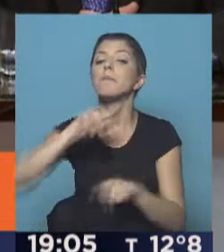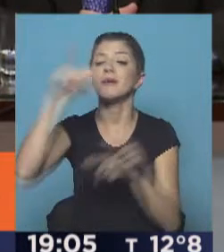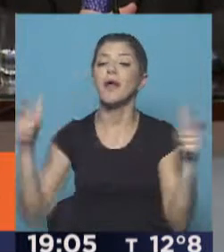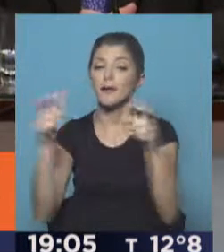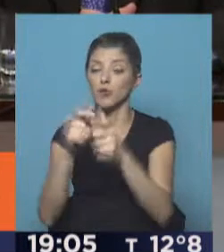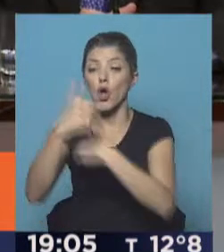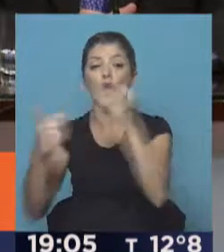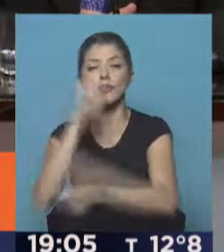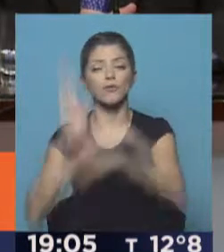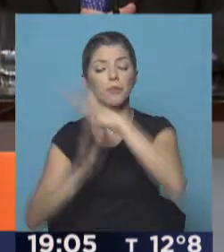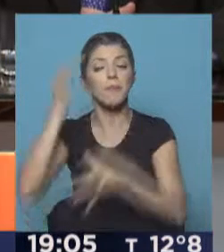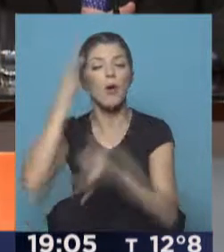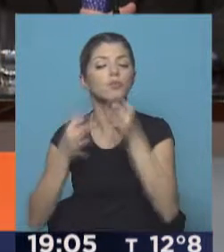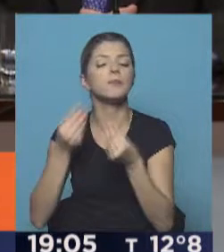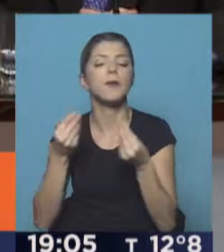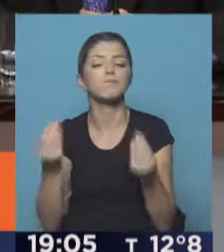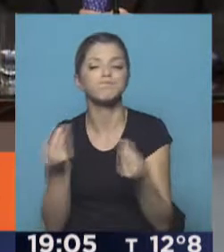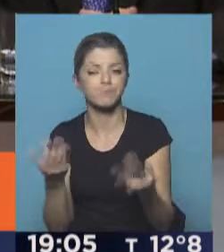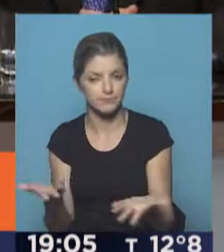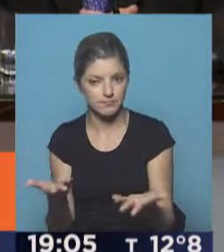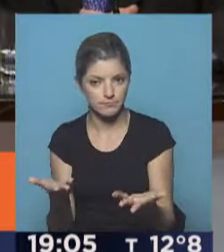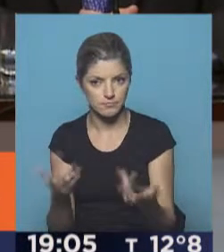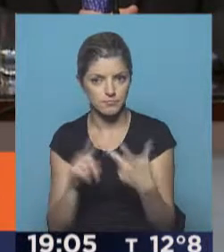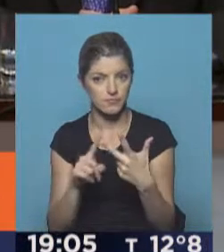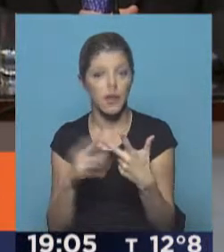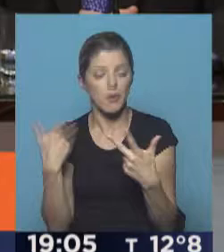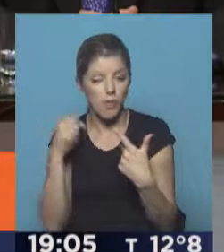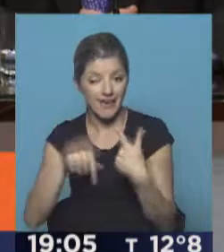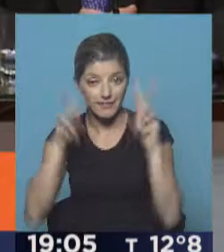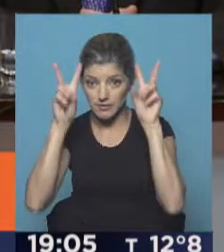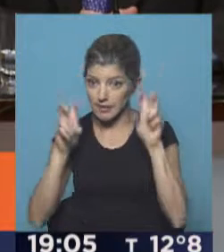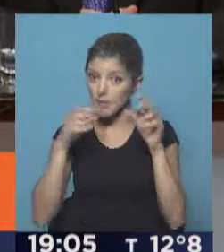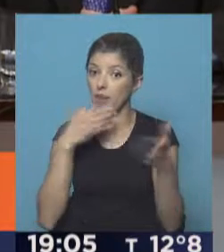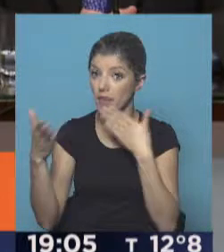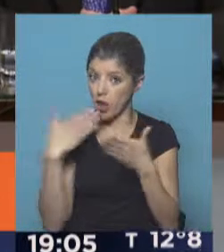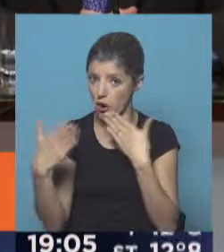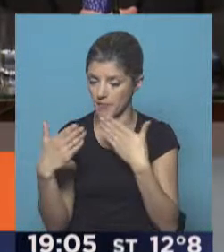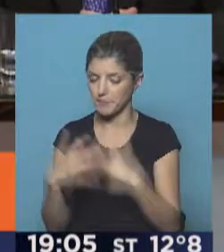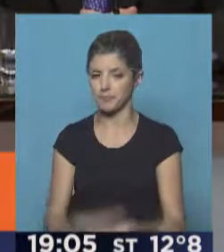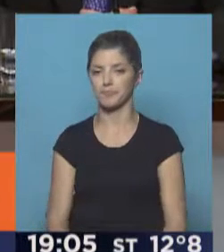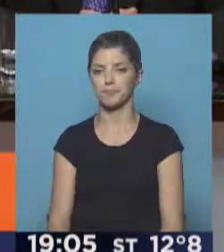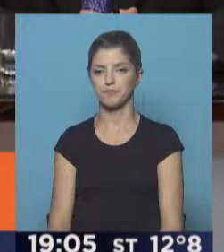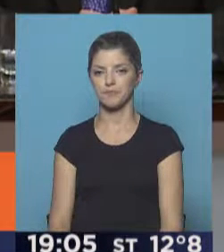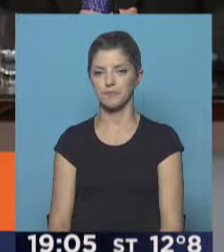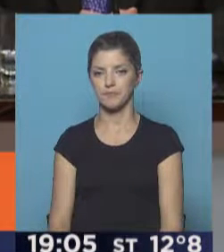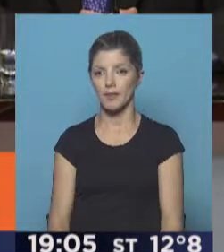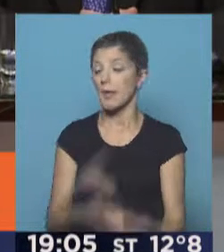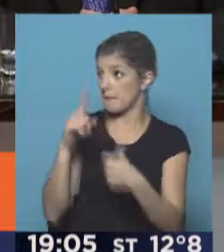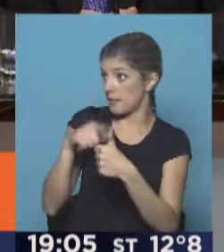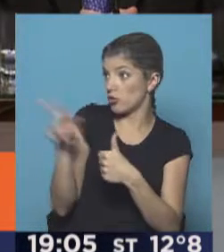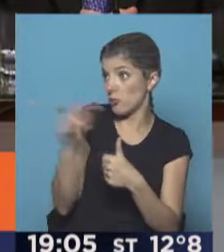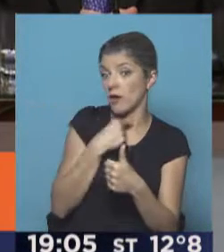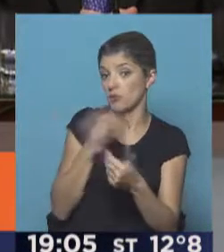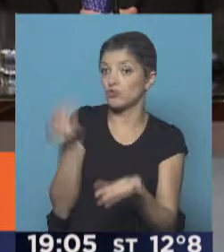en la Corte Suprema y que posiblemente trate este tema? Creo que en el primer punto, no sé si puedes querés